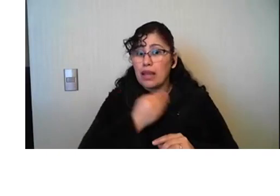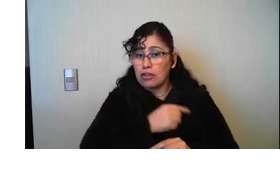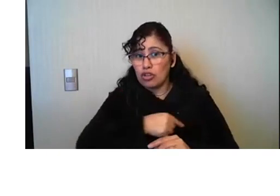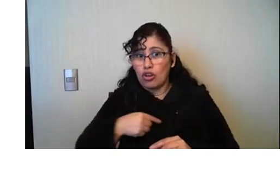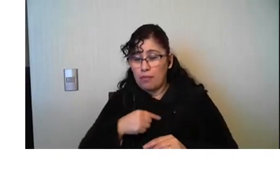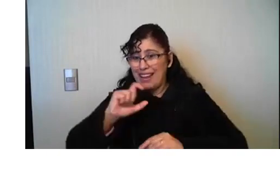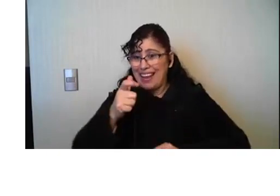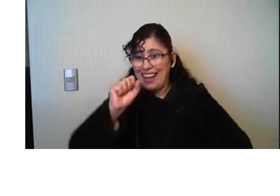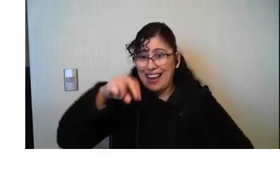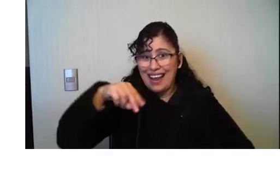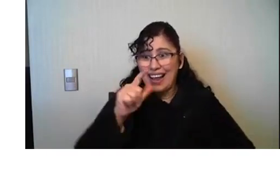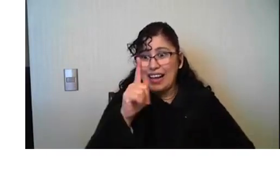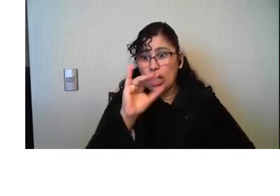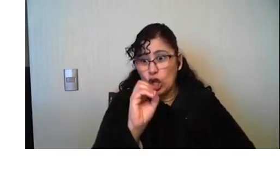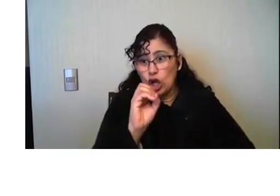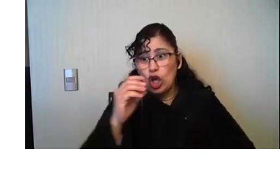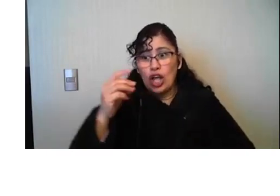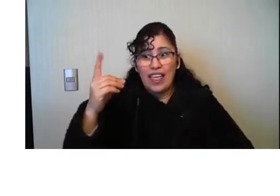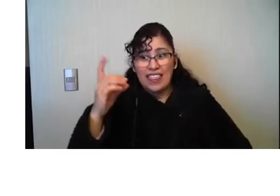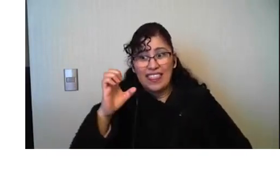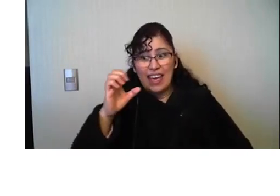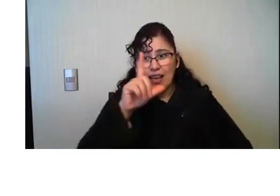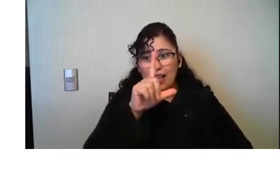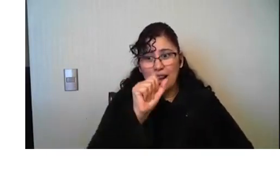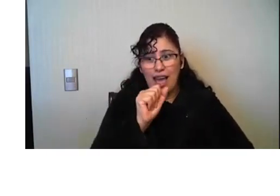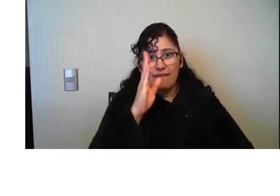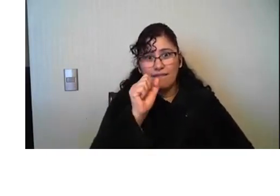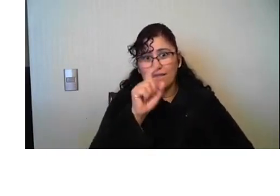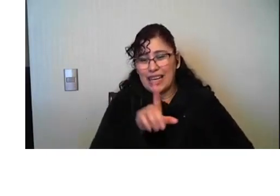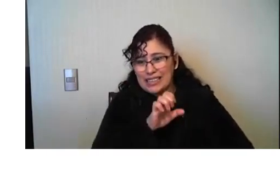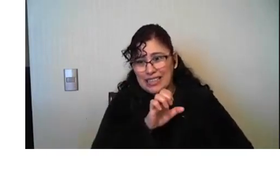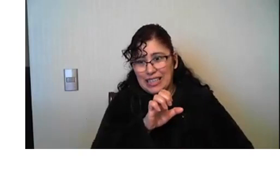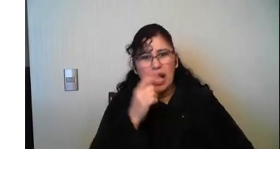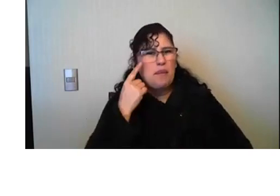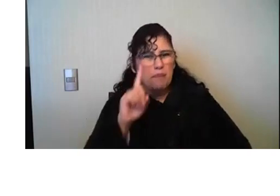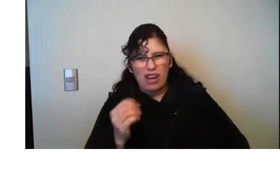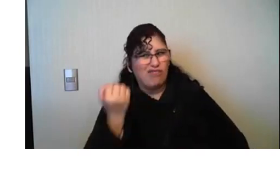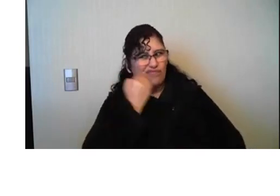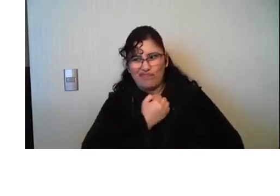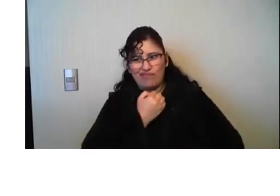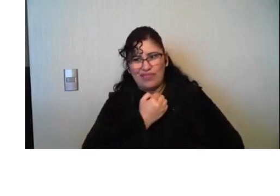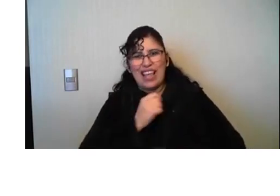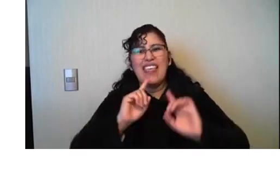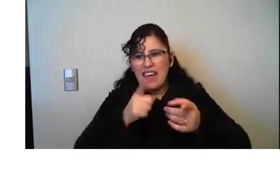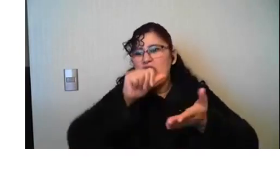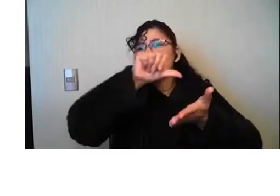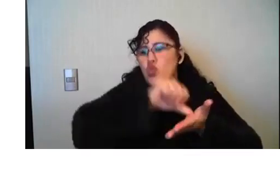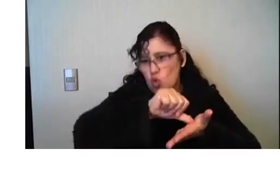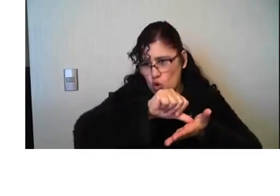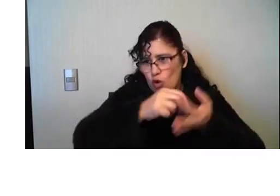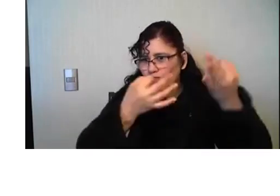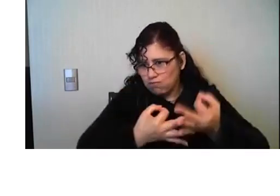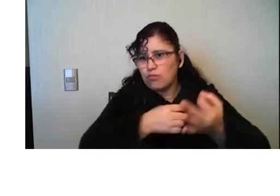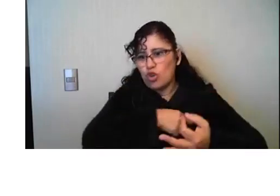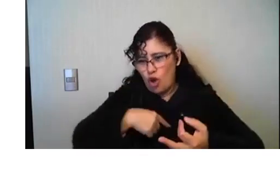eso es un error, ¿ya? Porque esto no es un ganglio, es un núcleo. Para ser un ganglio, esto debería estar fuera del sistema nervioso central.